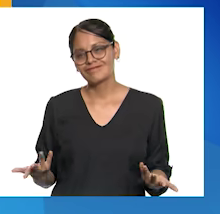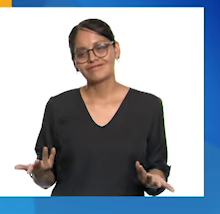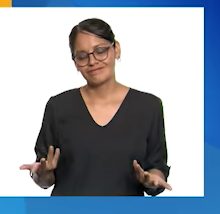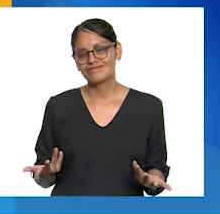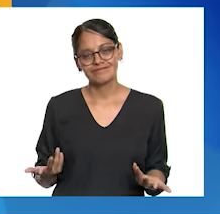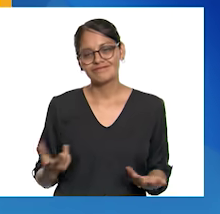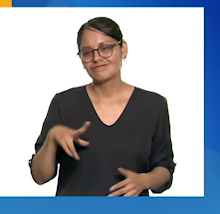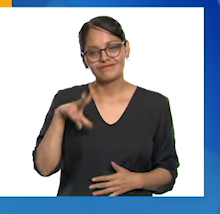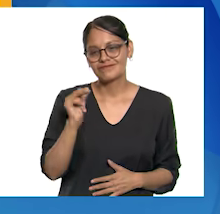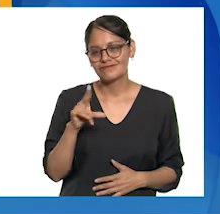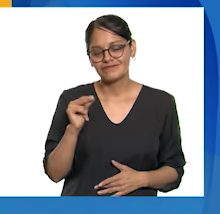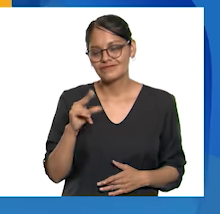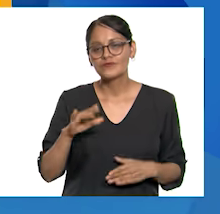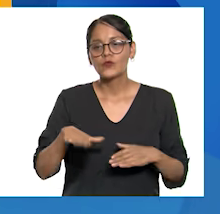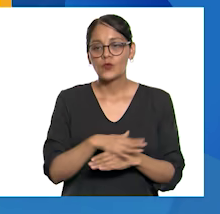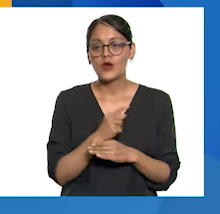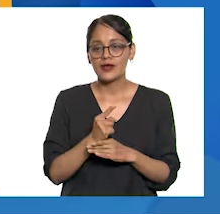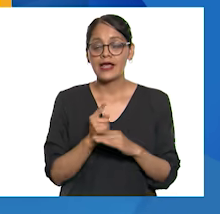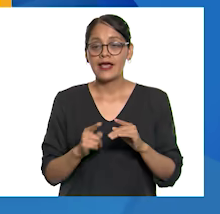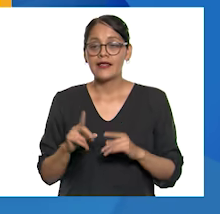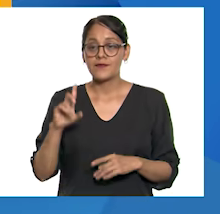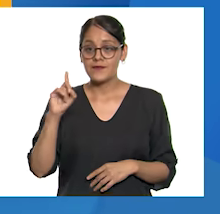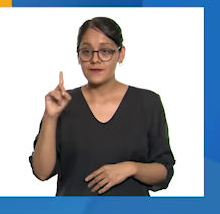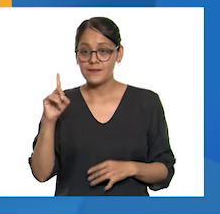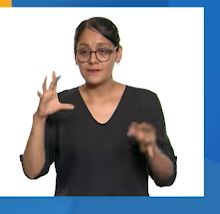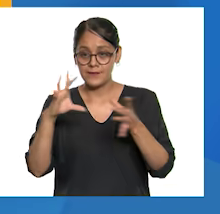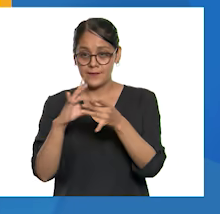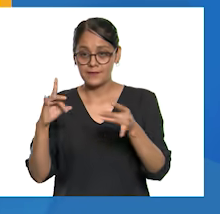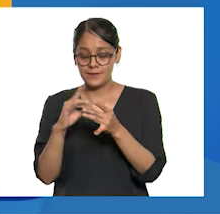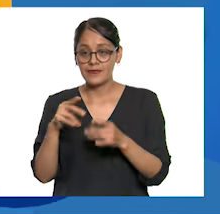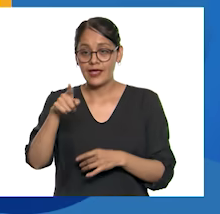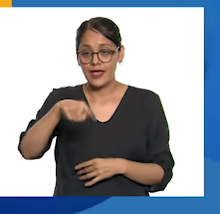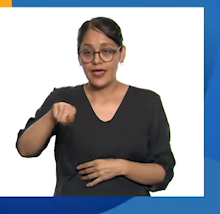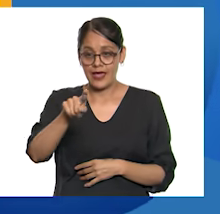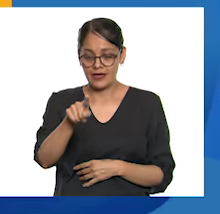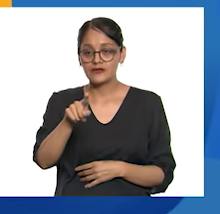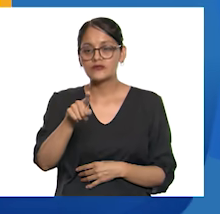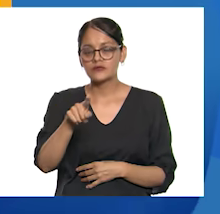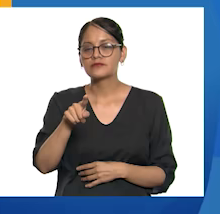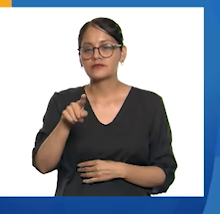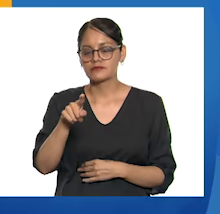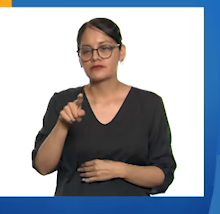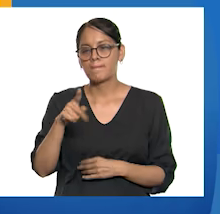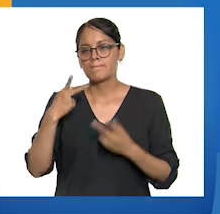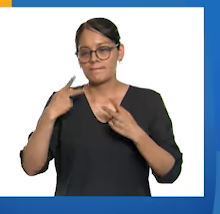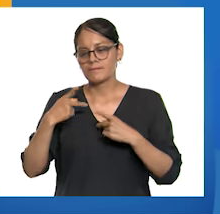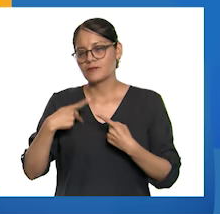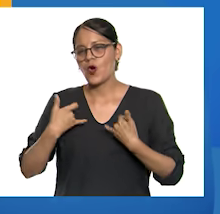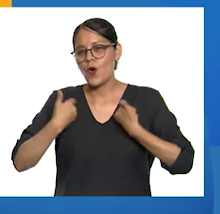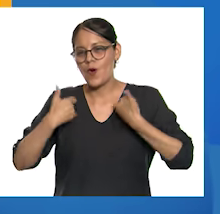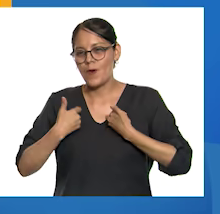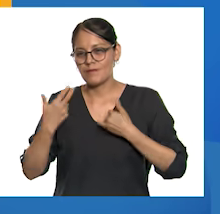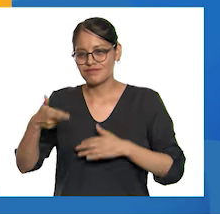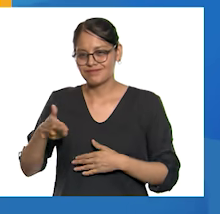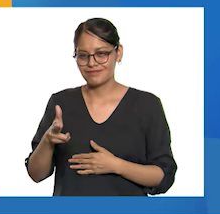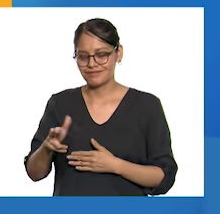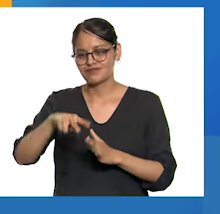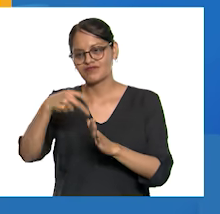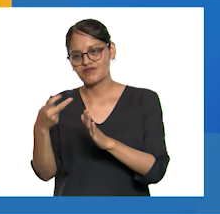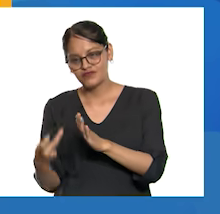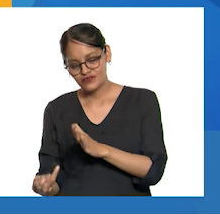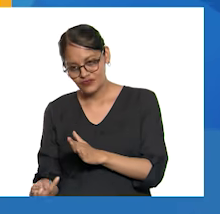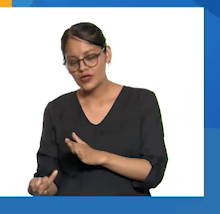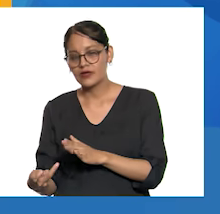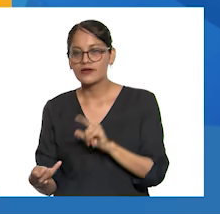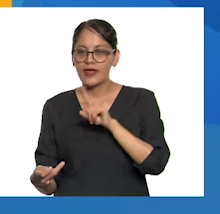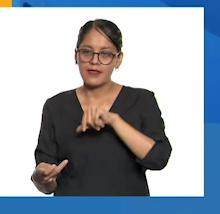Efectivamente no, porque en la de la derecha nos está hablando del molinero y justo al momento en el que se está ahogando y pues ahí tenemos al gato con